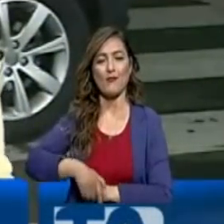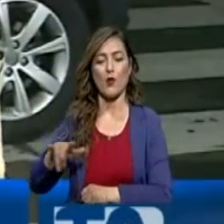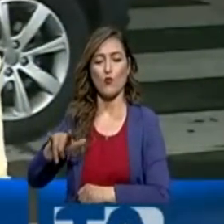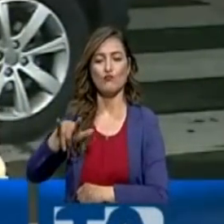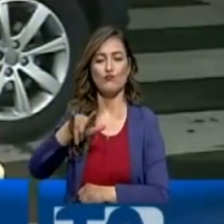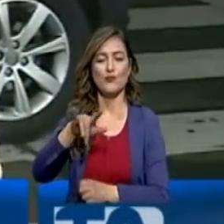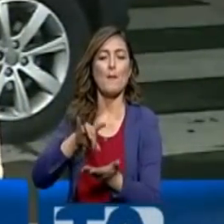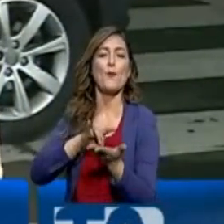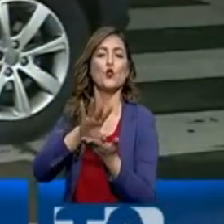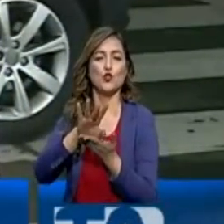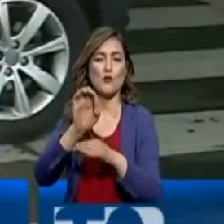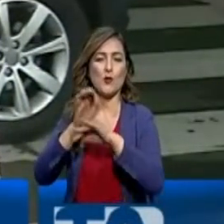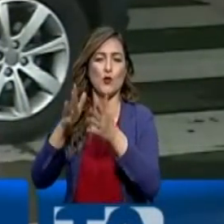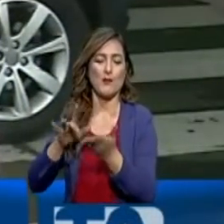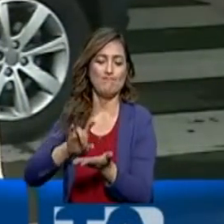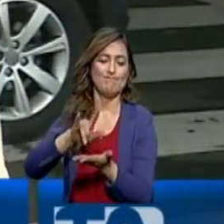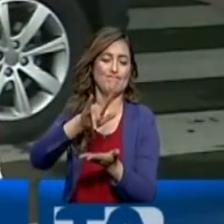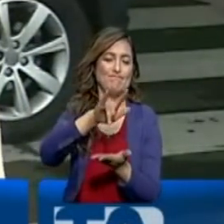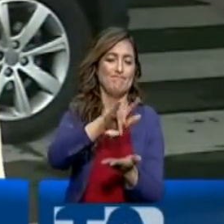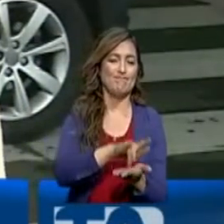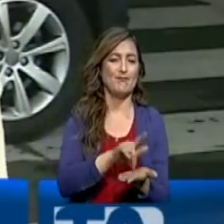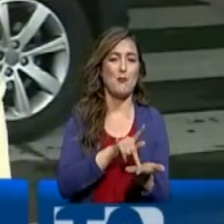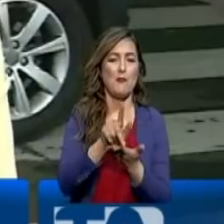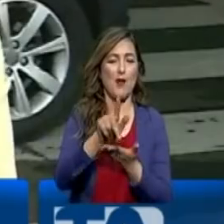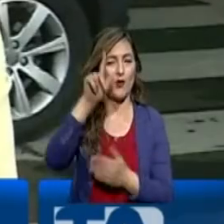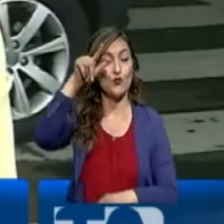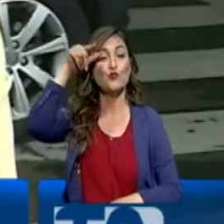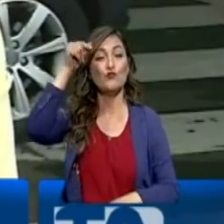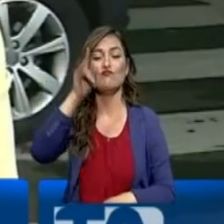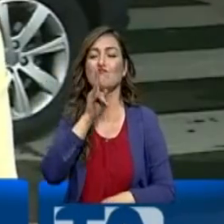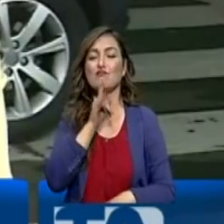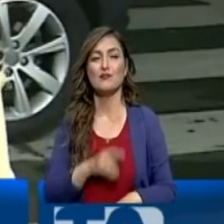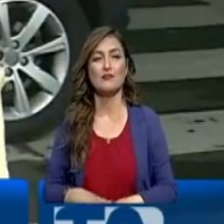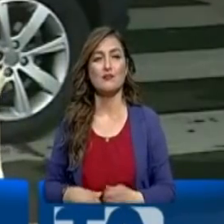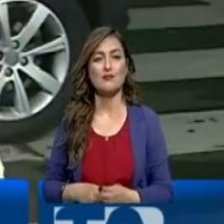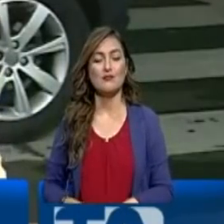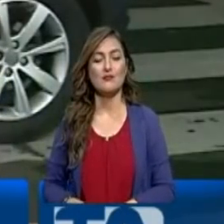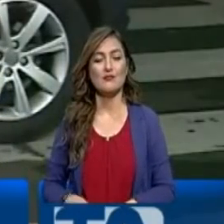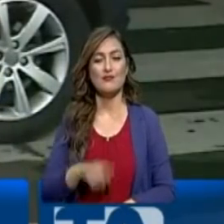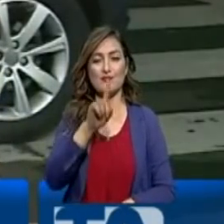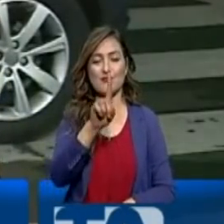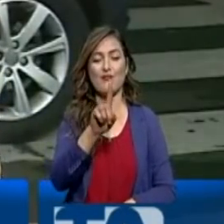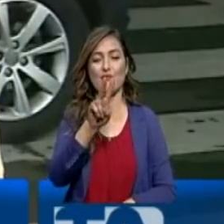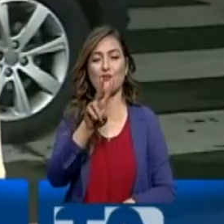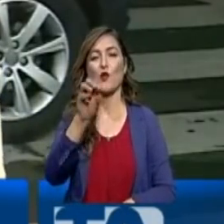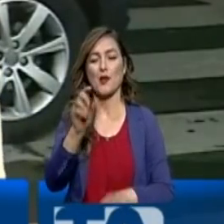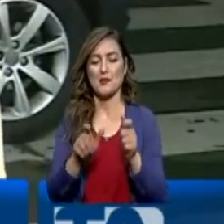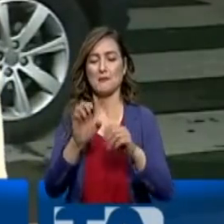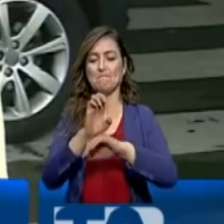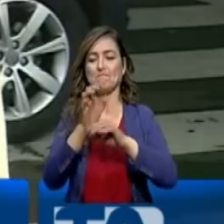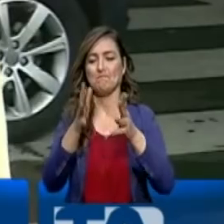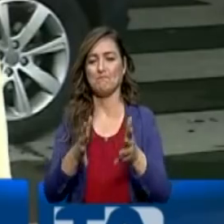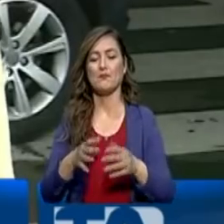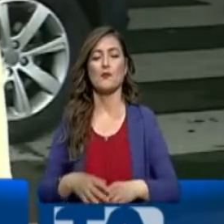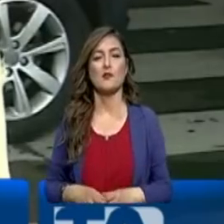vuelos de expulsión y remoción de migrantes que es costeado por el gobierno de los Estados Unidos, con al menos 120